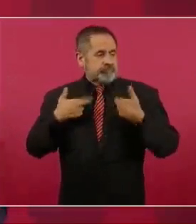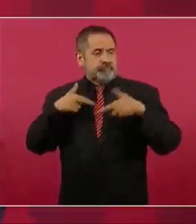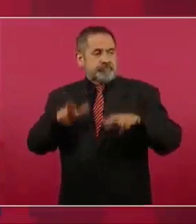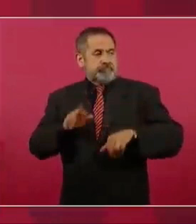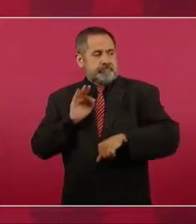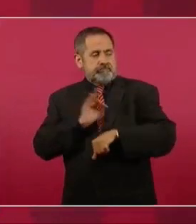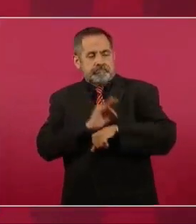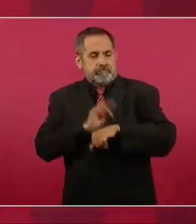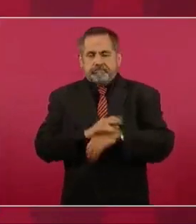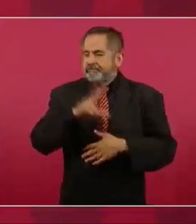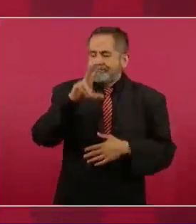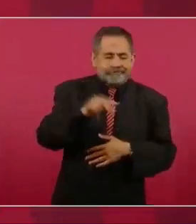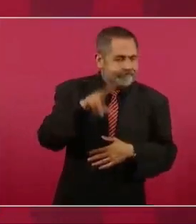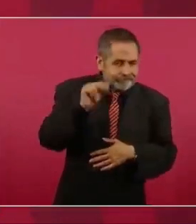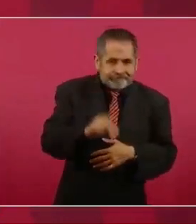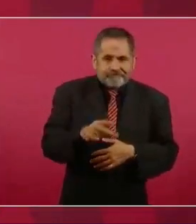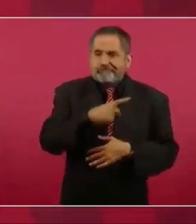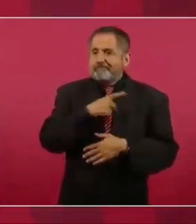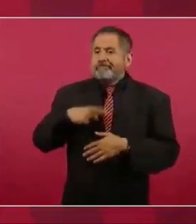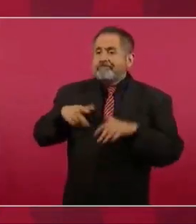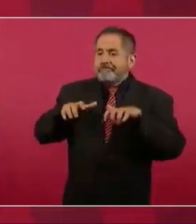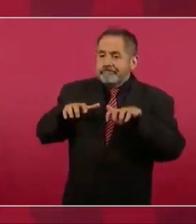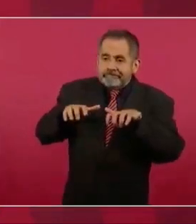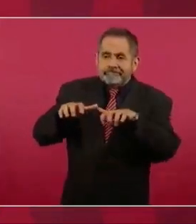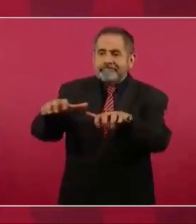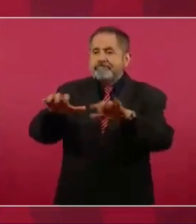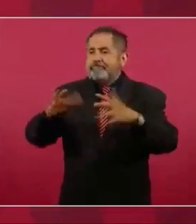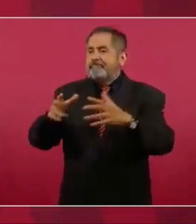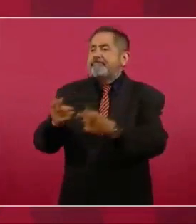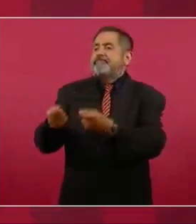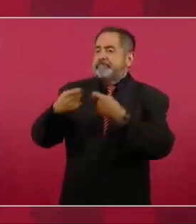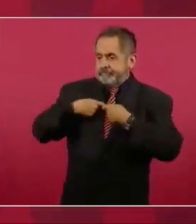representa a los ciudadanos, representa al pueblo.